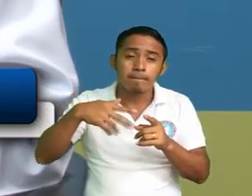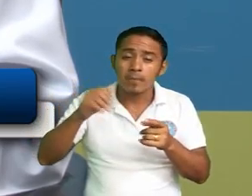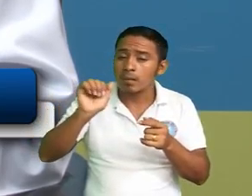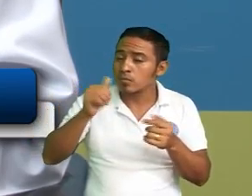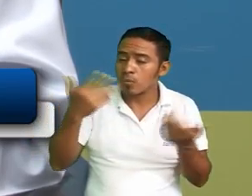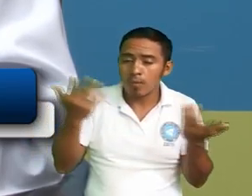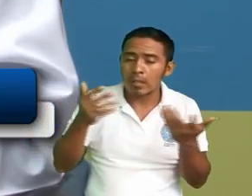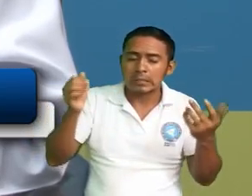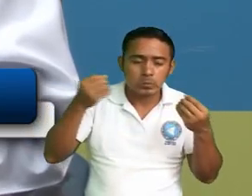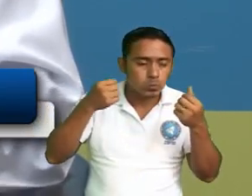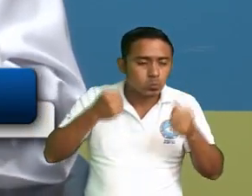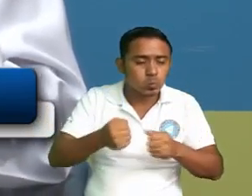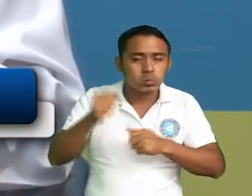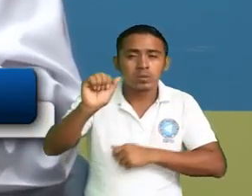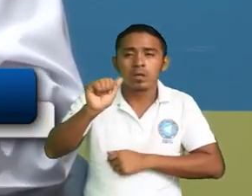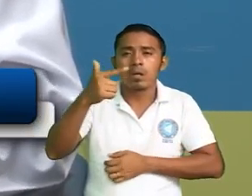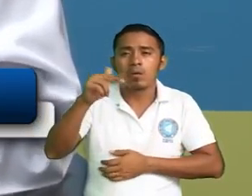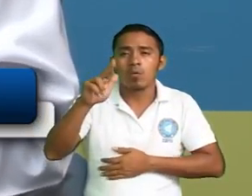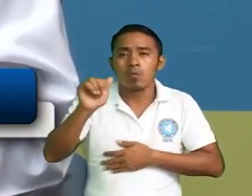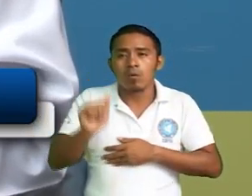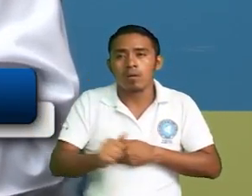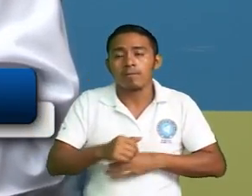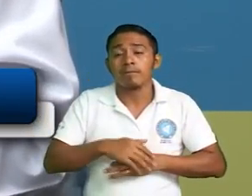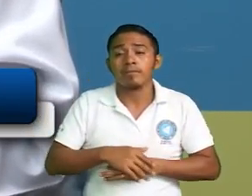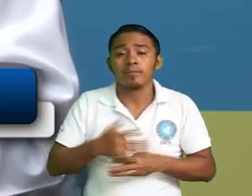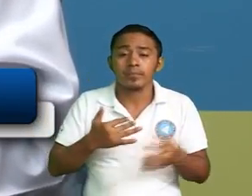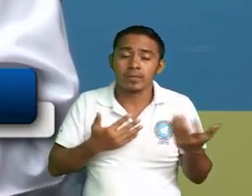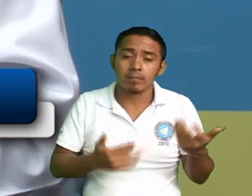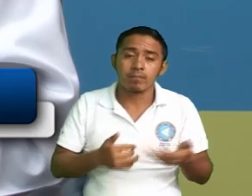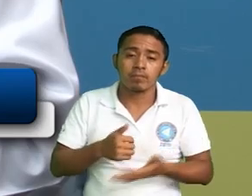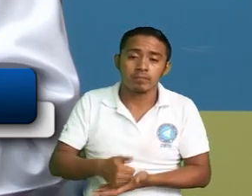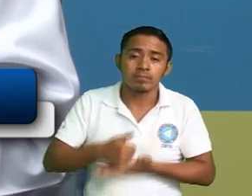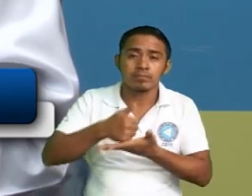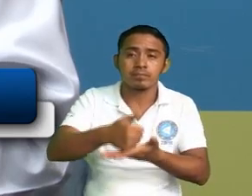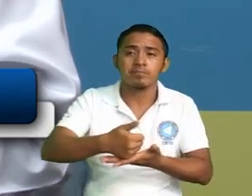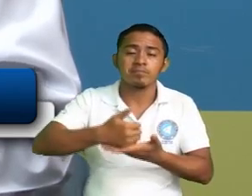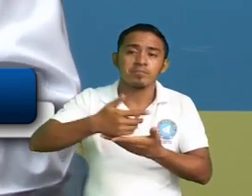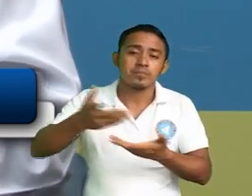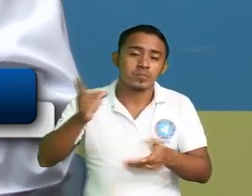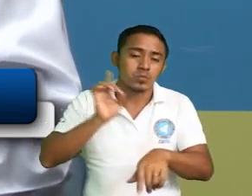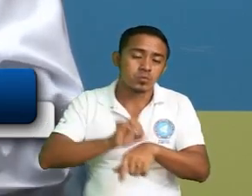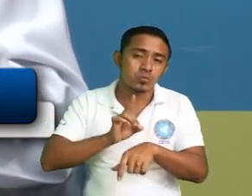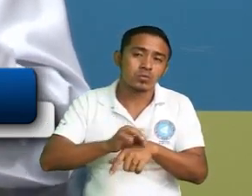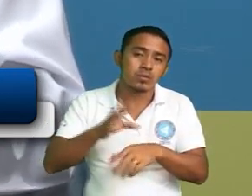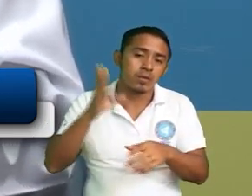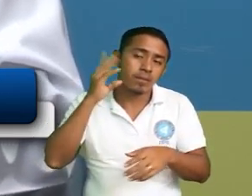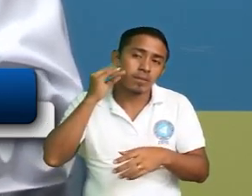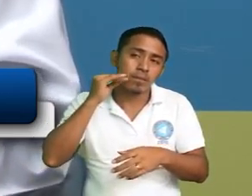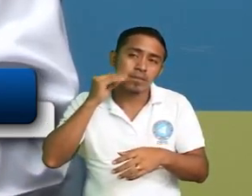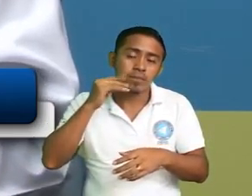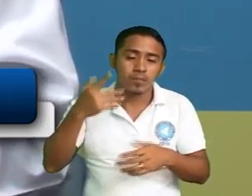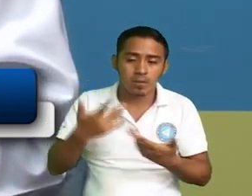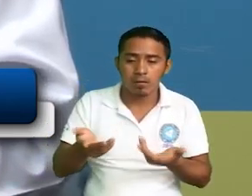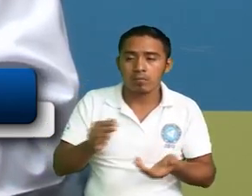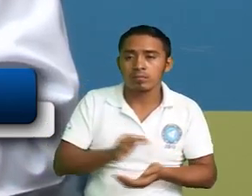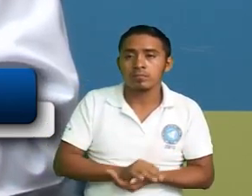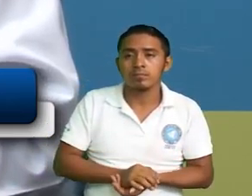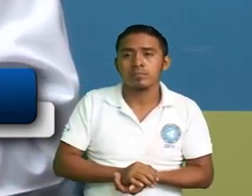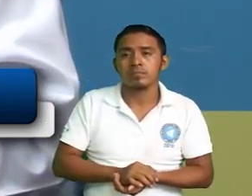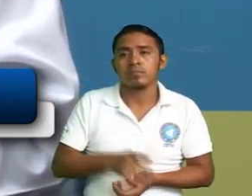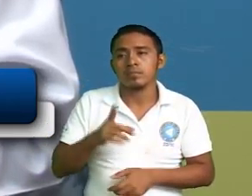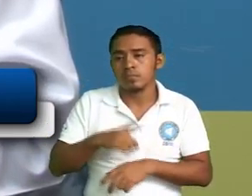¿ves?, para mientras recibe, por ejemplo, tratamiento médico. ya con el médico, pues se le